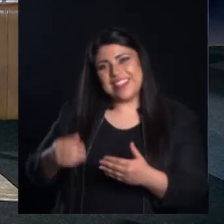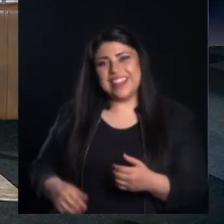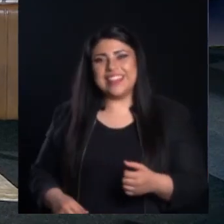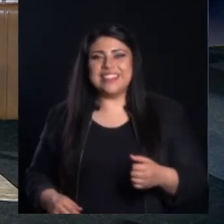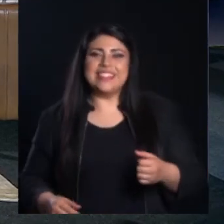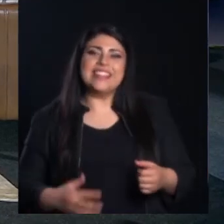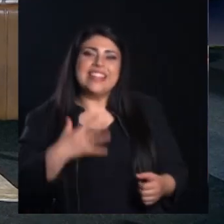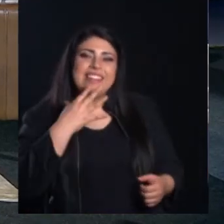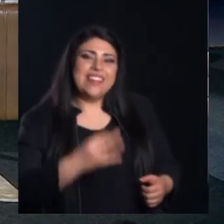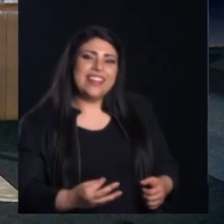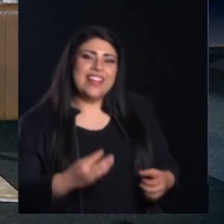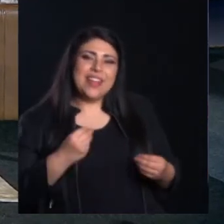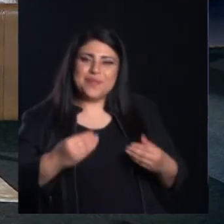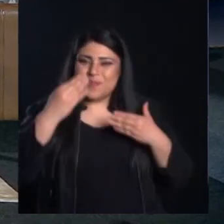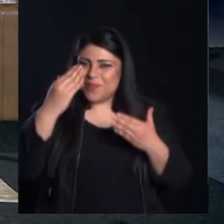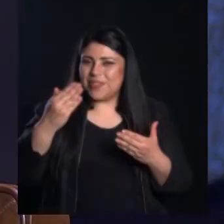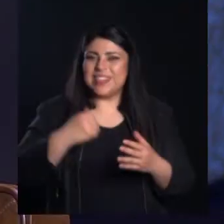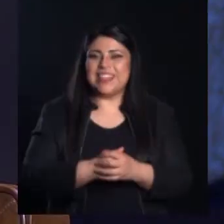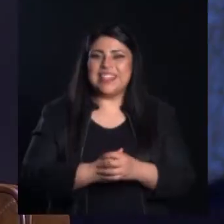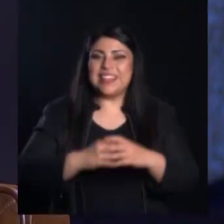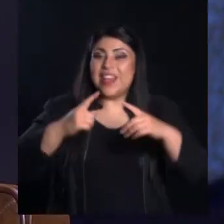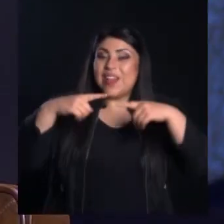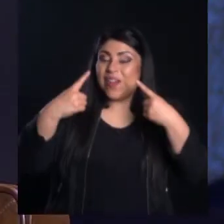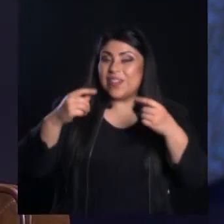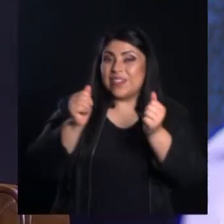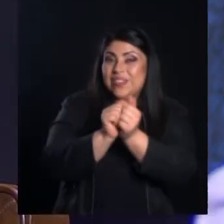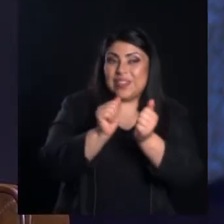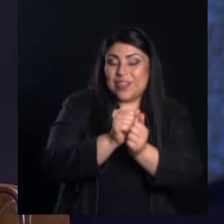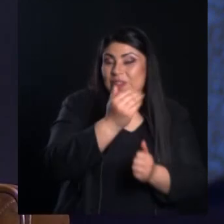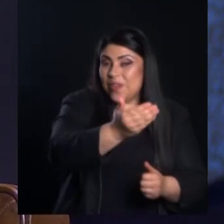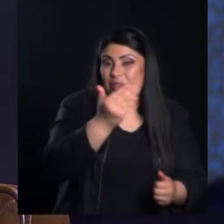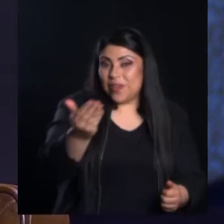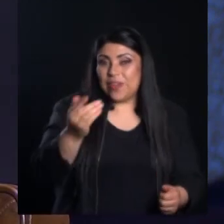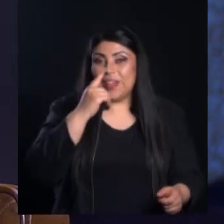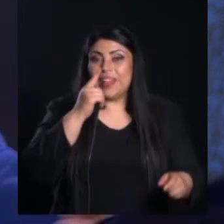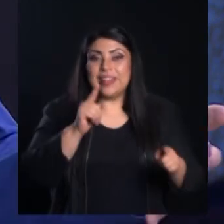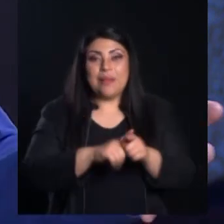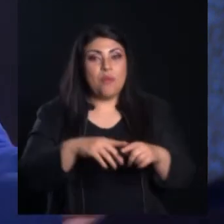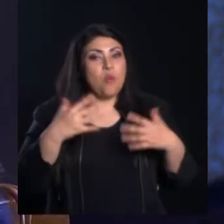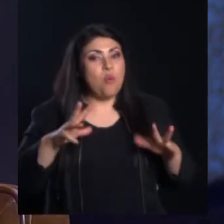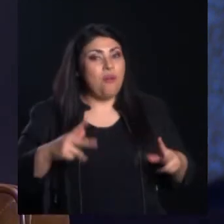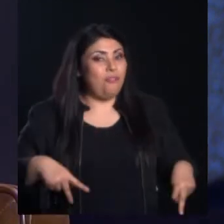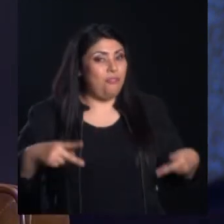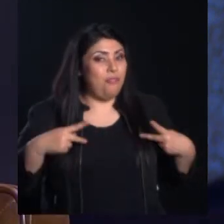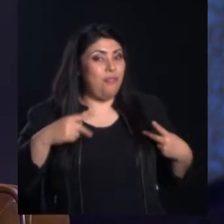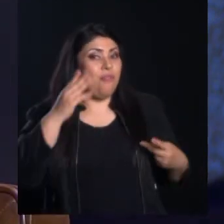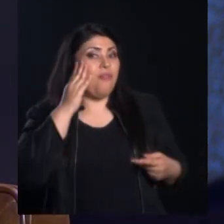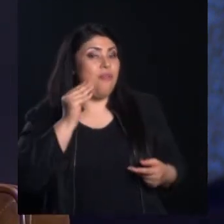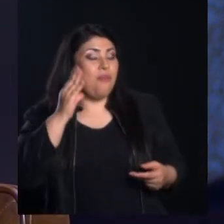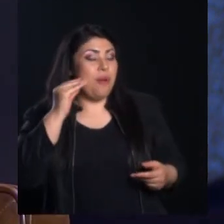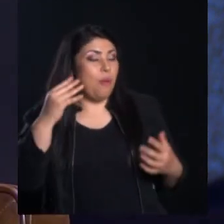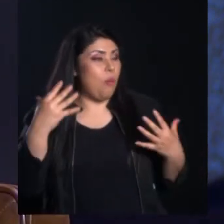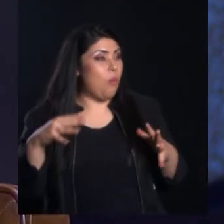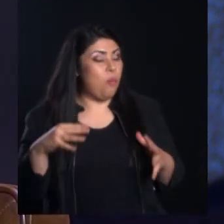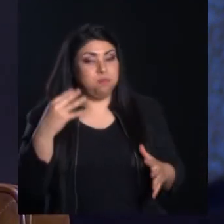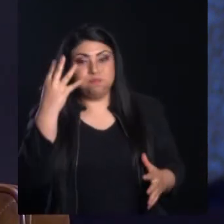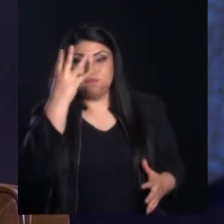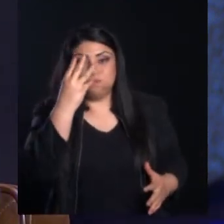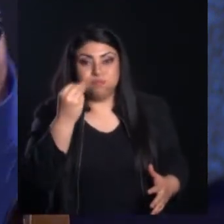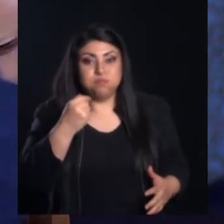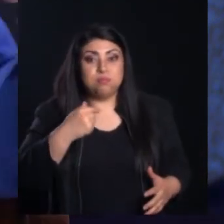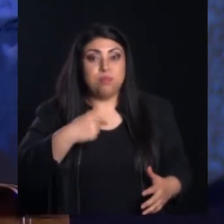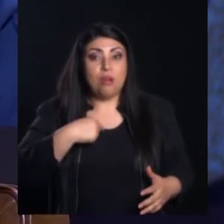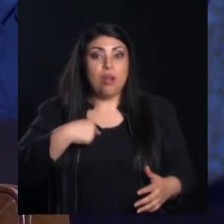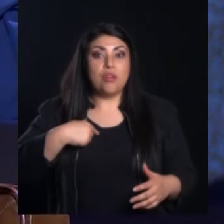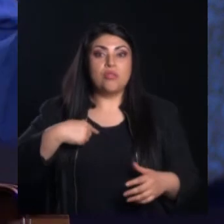contentos primeramente estar con ustedes y como bien lo dijiste de vivir algo increíble ensancha yo he